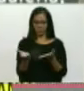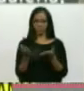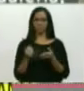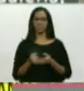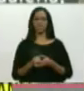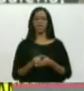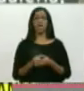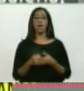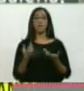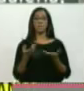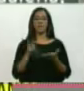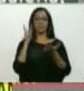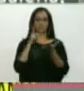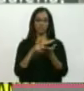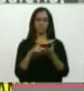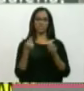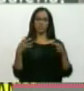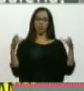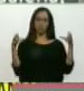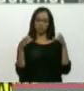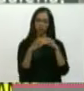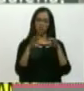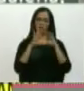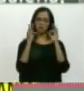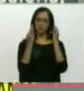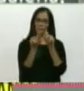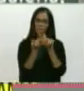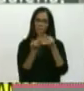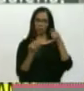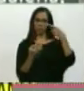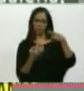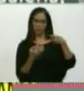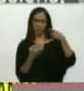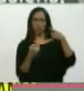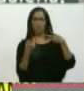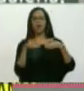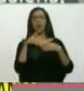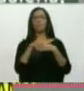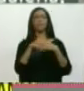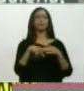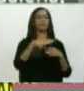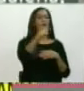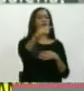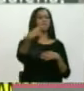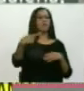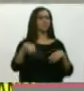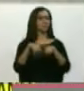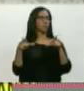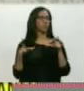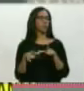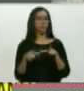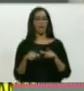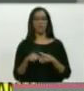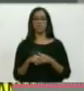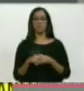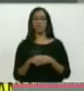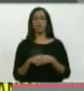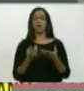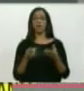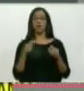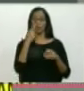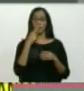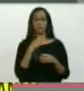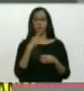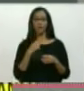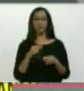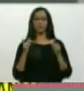alcanzar el escaño, hicieron coalición con la familia Char, con miras a obtener votos en otros departamentos como Bolívar y Magdalena, con el compromiso de